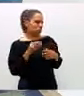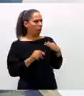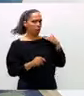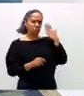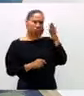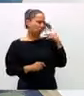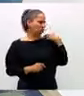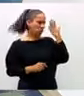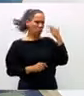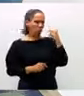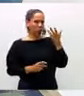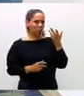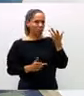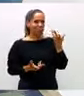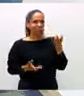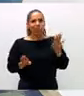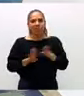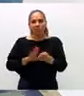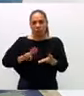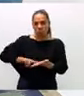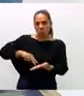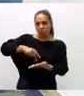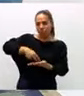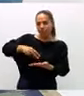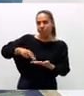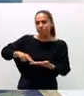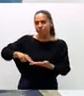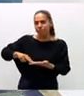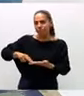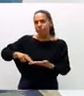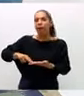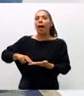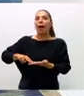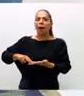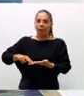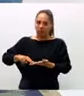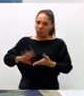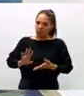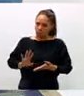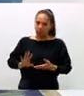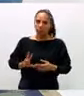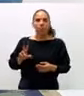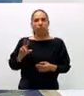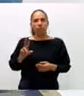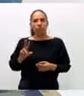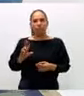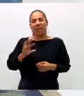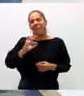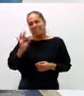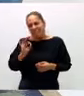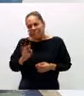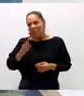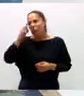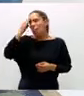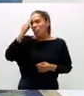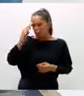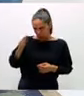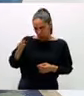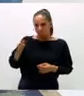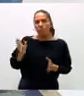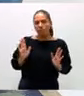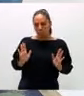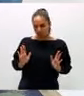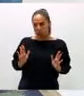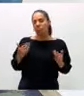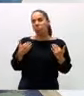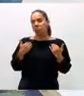mediación? Entonces, esto supone que el proceso de mediación no es breve, no es automático, no se lo